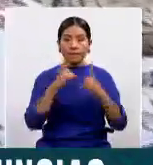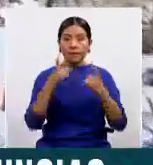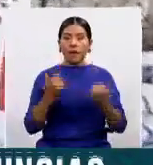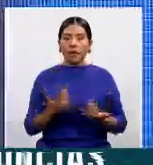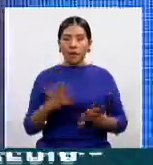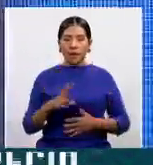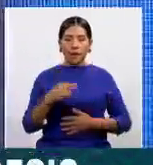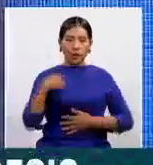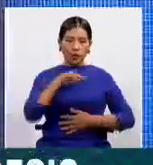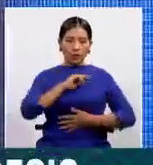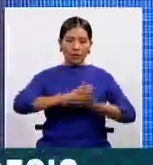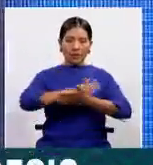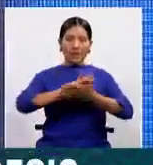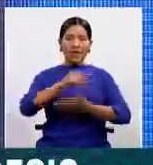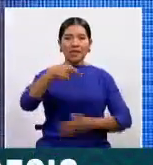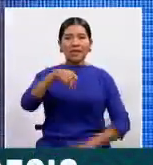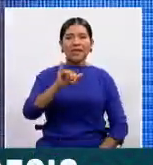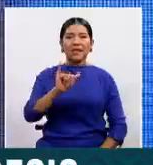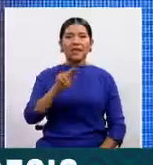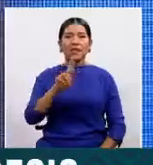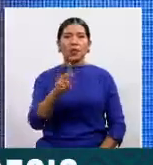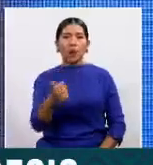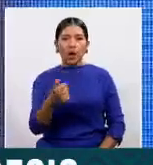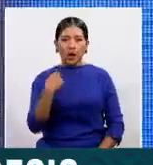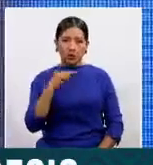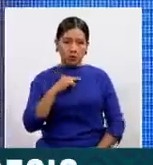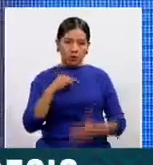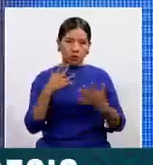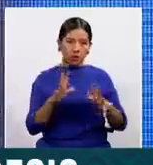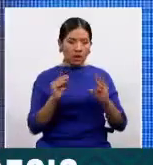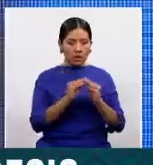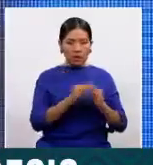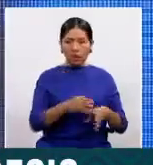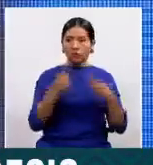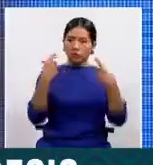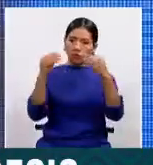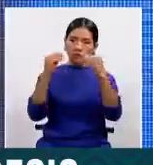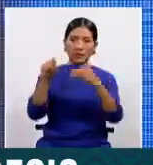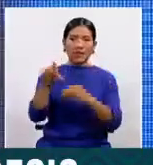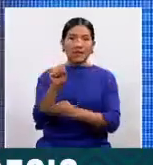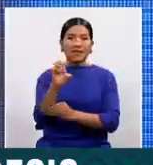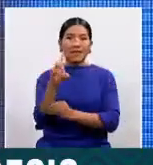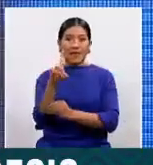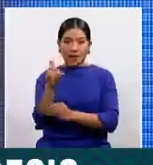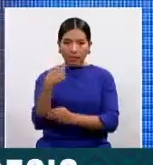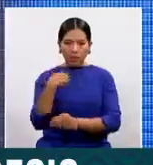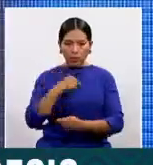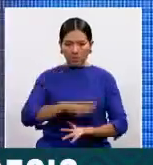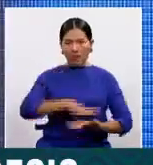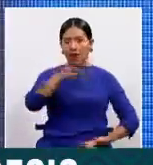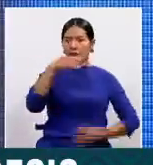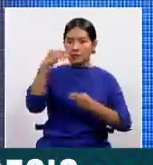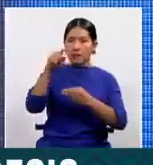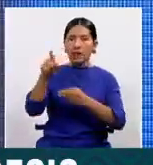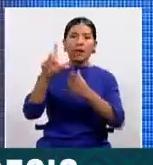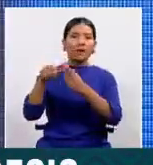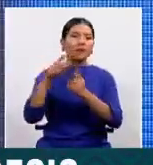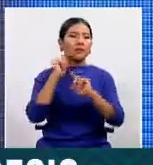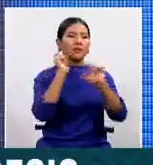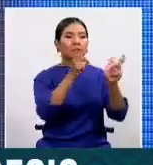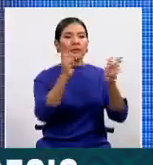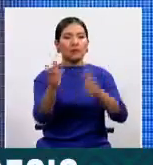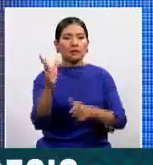de ANAFKI, apoyar a lo que es el CDM, ¿no?, que es un gran mercado que nos permite, en especial a los